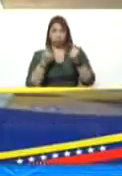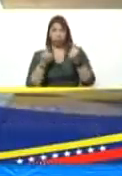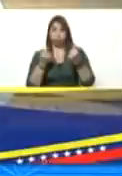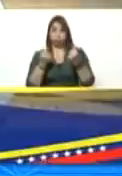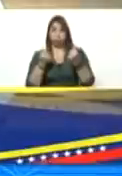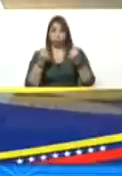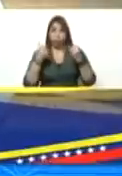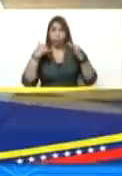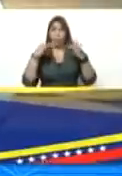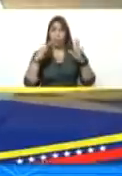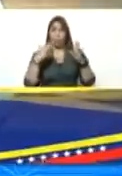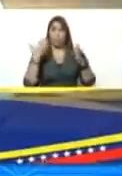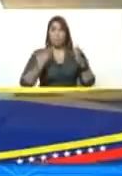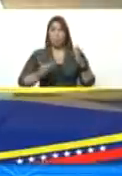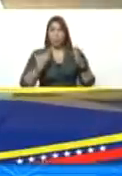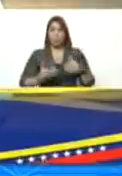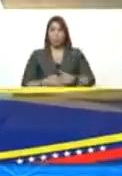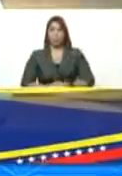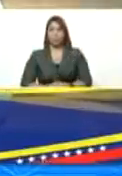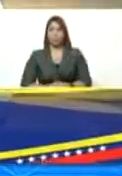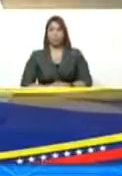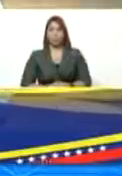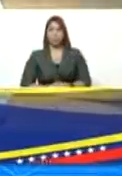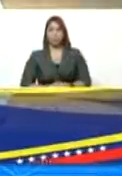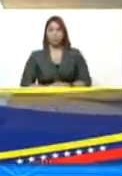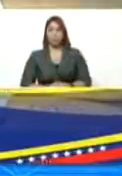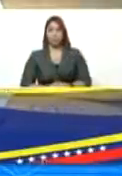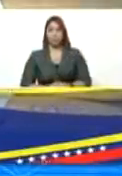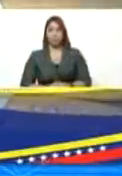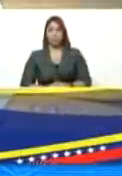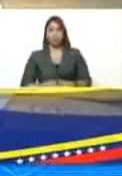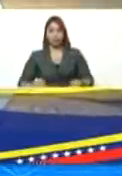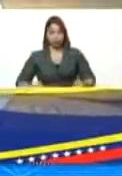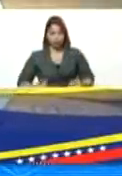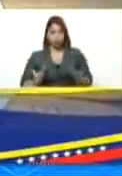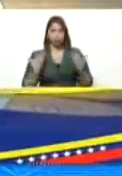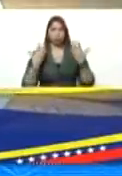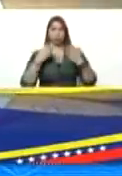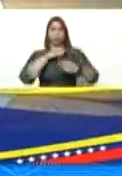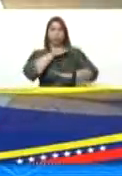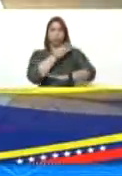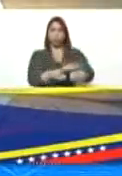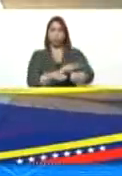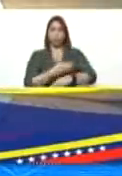contundentes que nos llenan de gran fortaleza